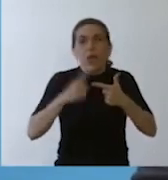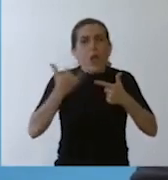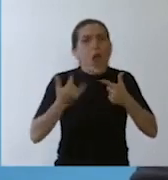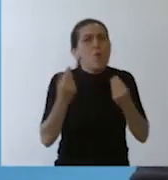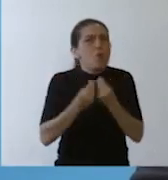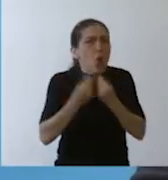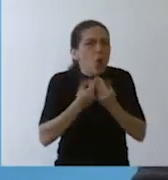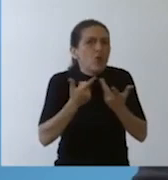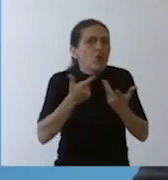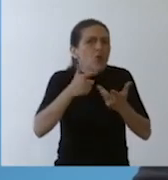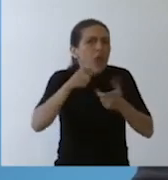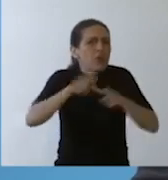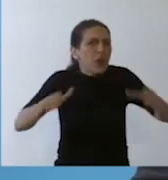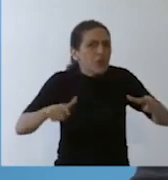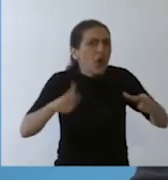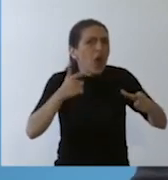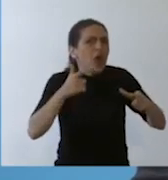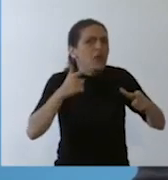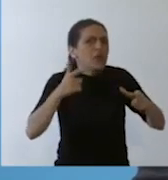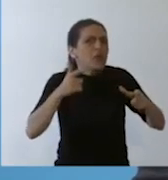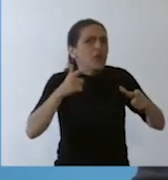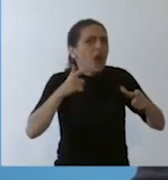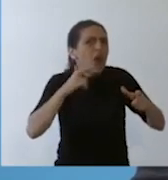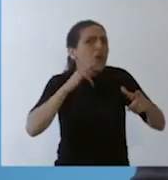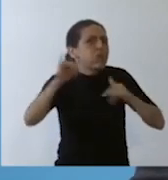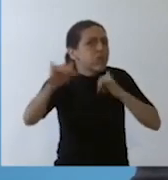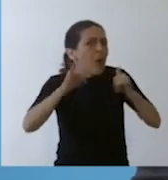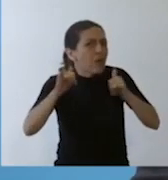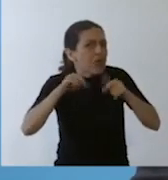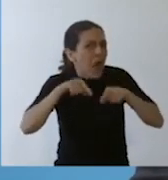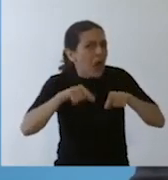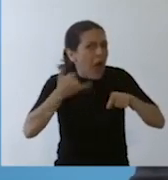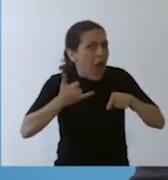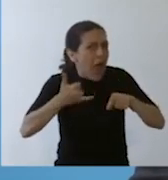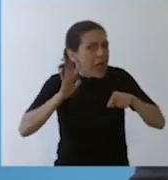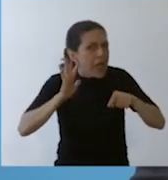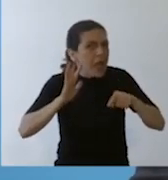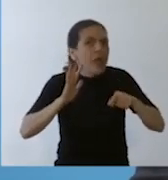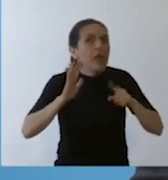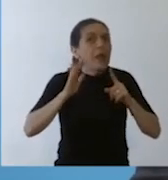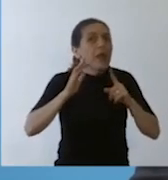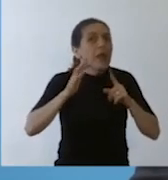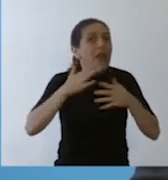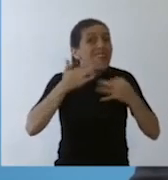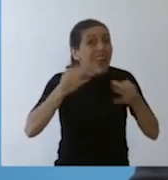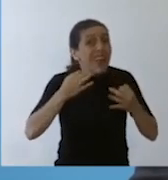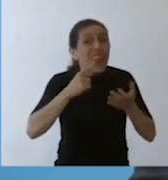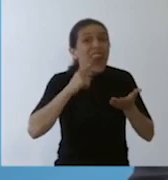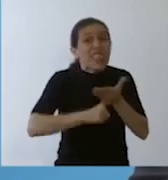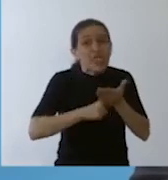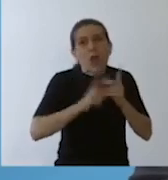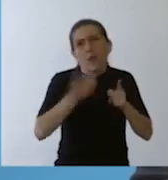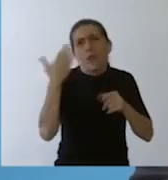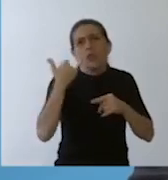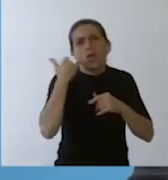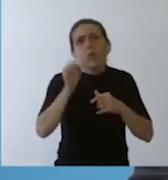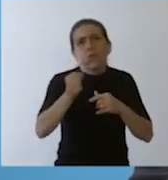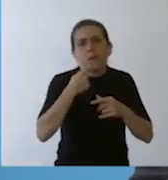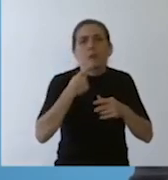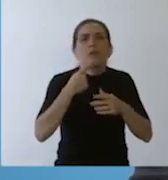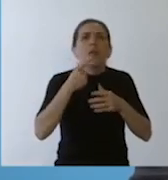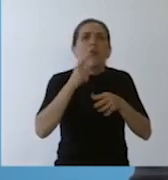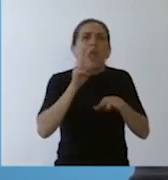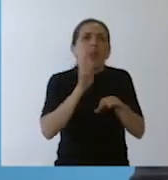casos, muchos notificados y verdaderamente las medidas son las que ustedes conocen, las medidas de